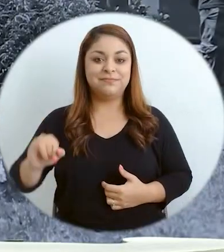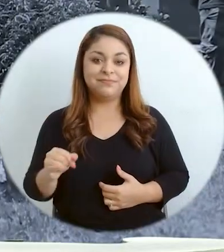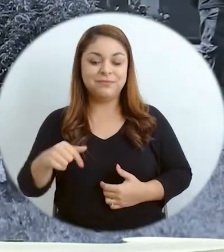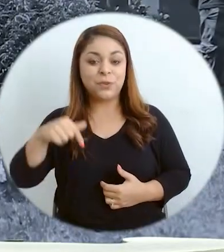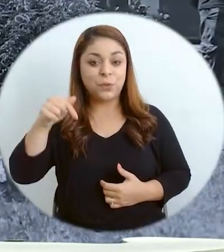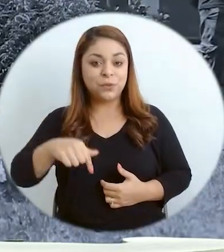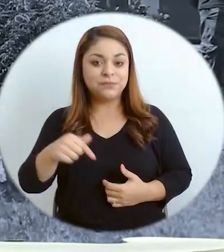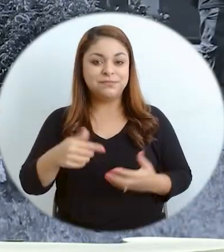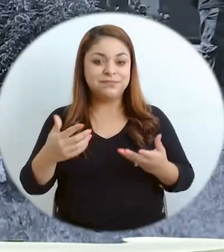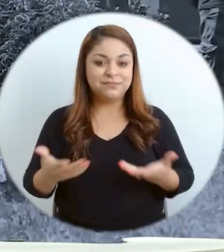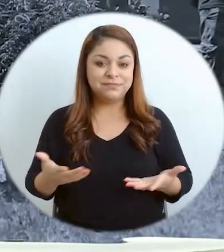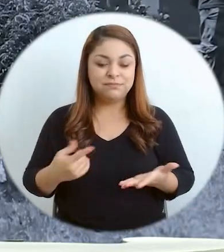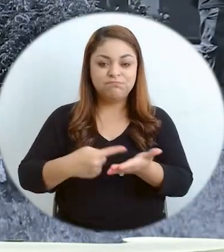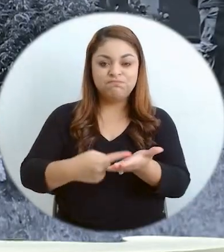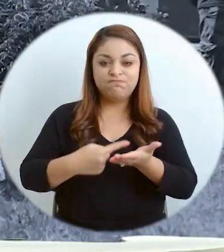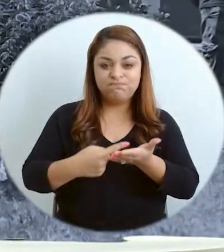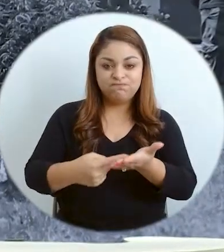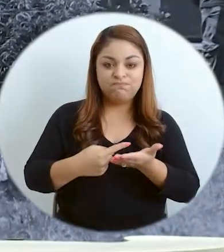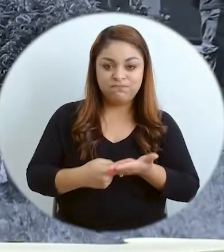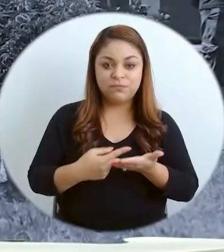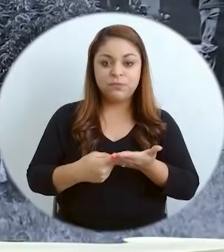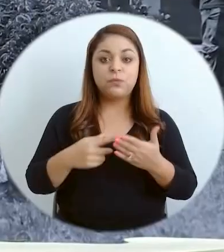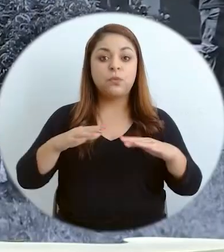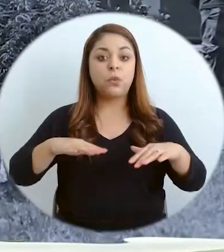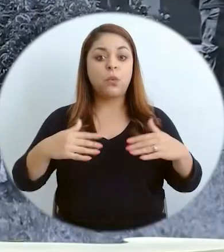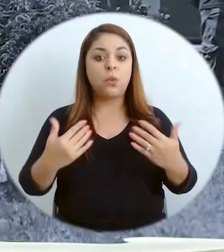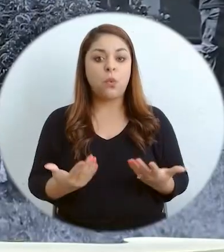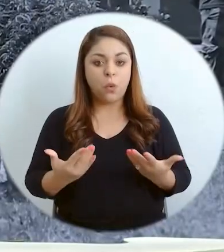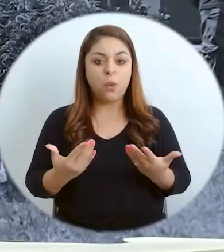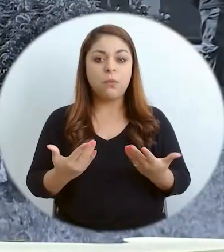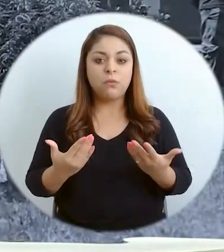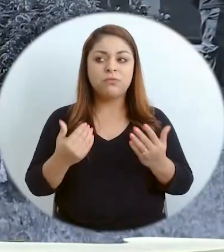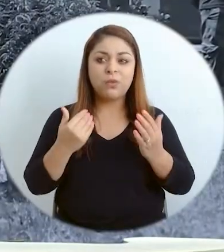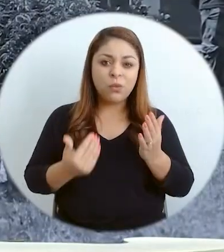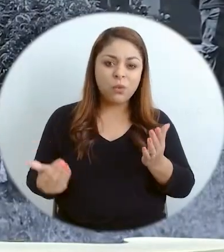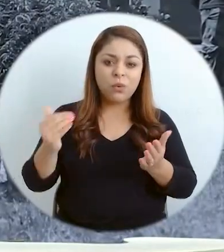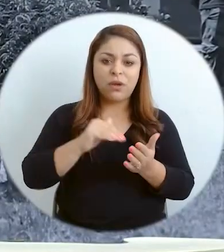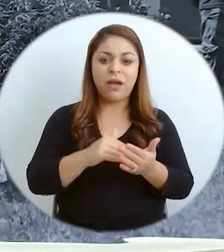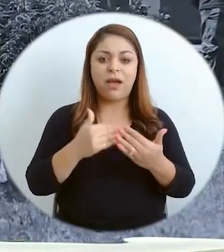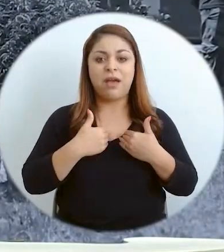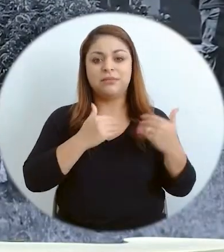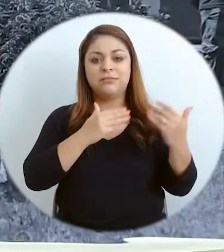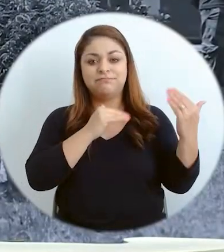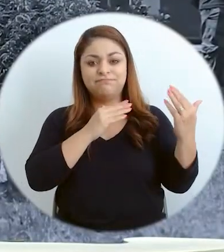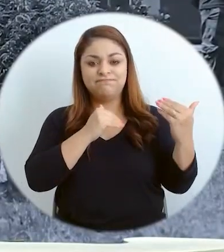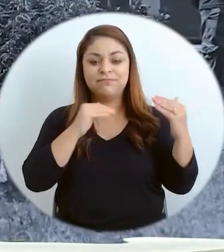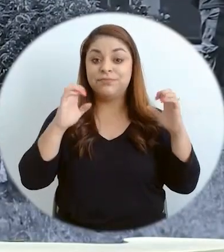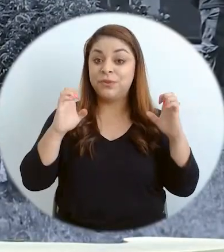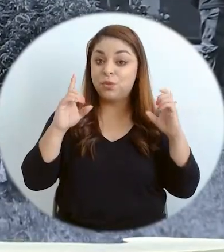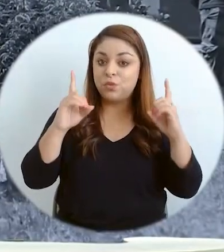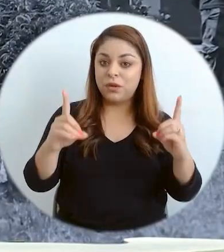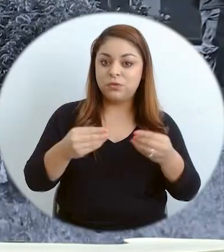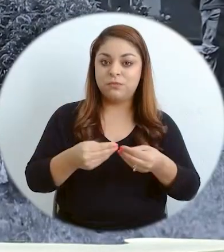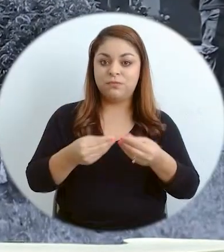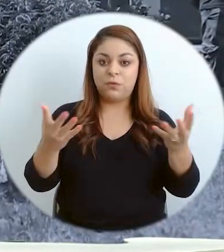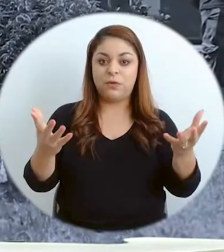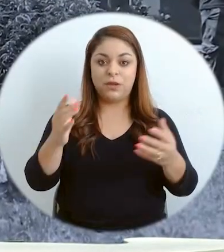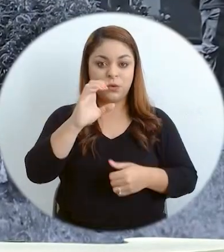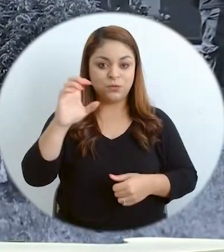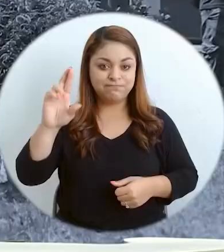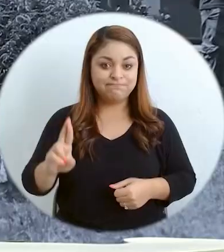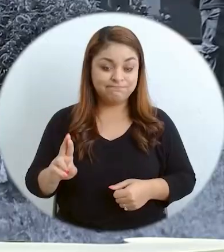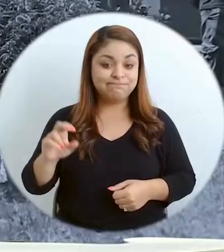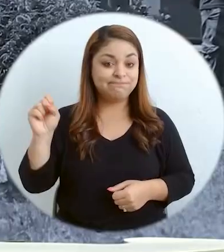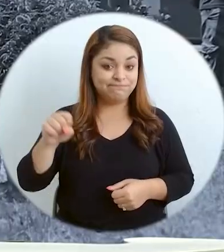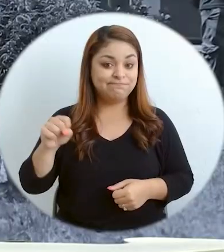oportunidad vamos a conversar sobre cómo recuperamos la esperanza en la educación pública de Costa Rica.